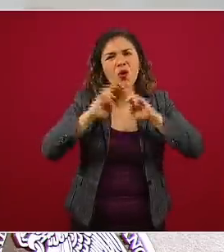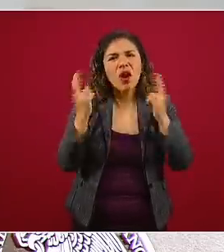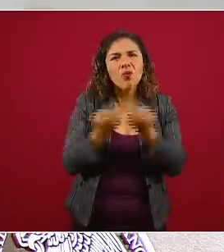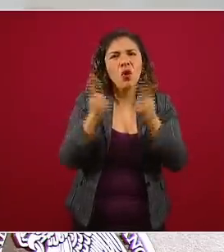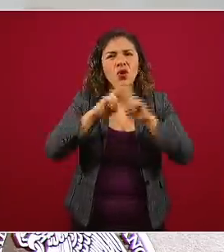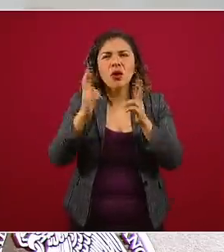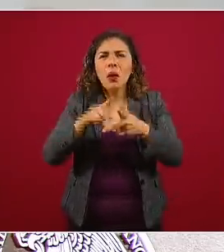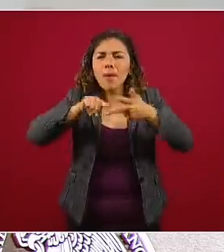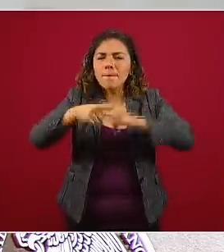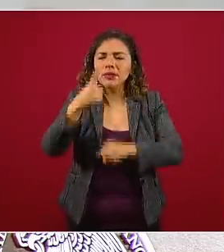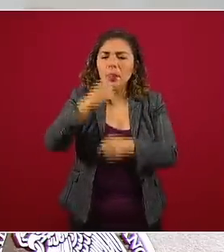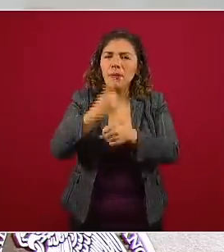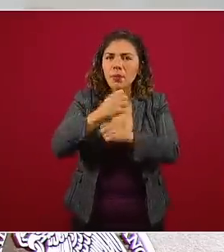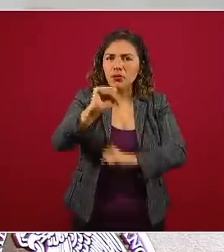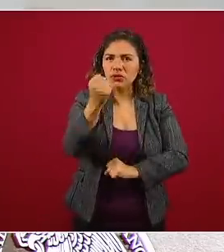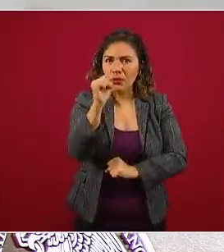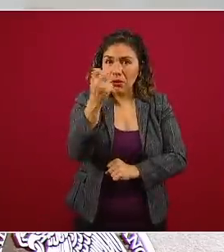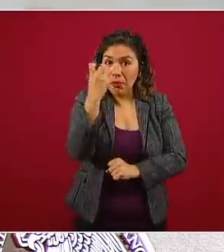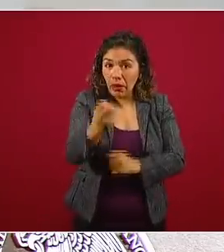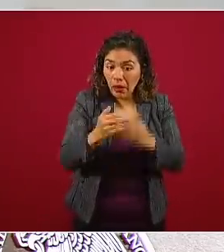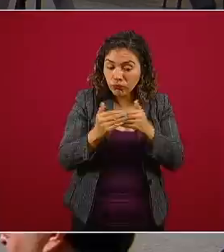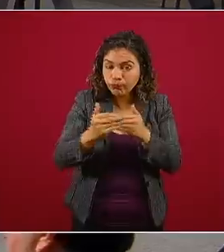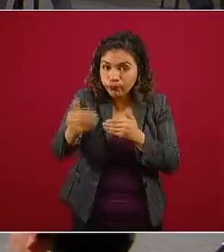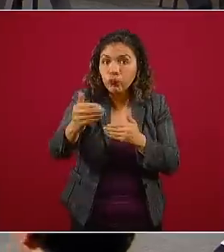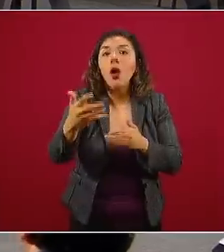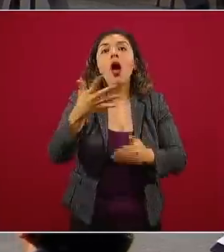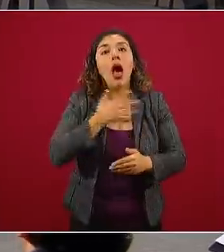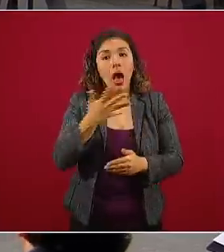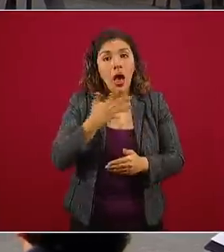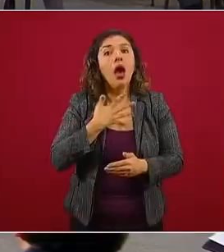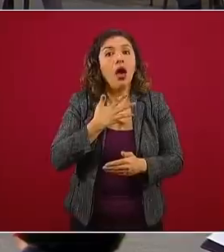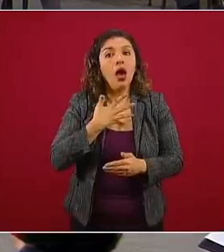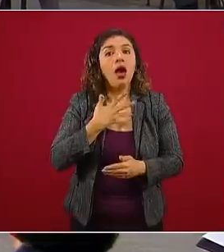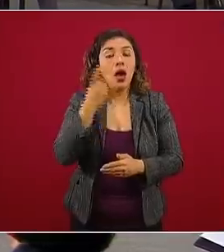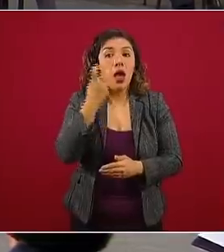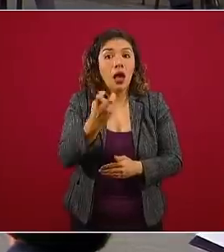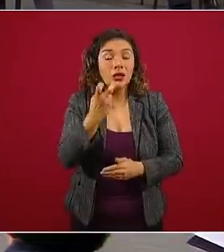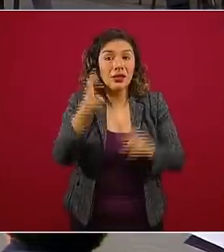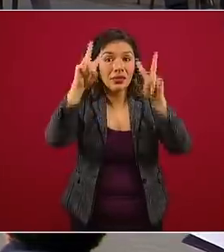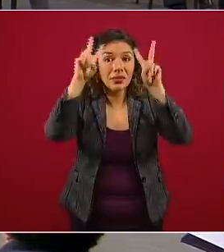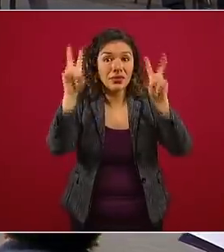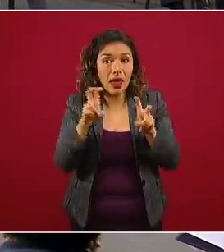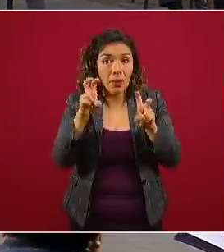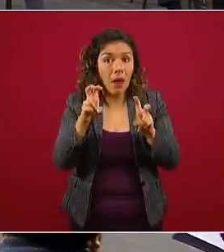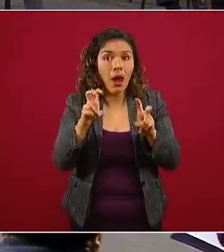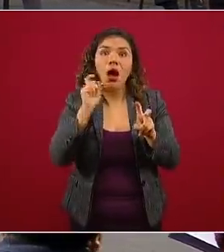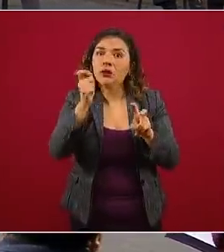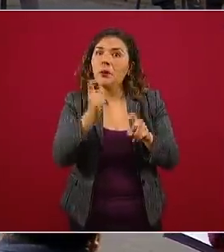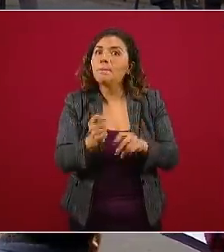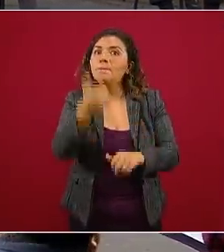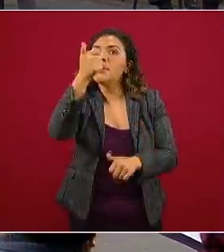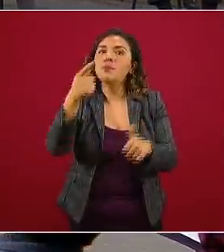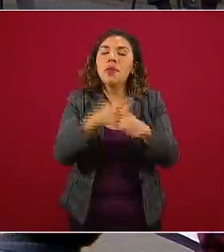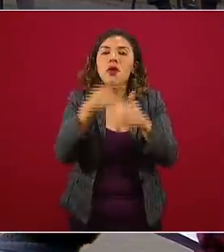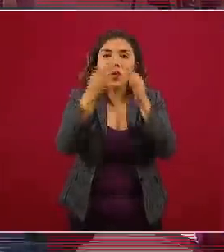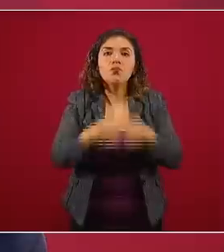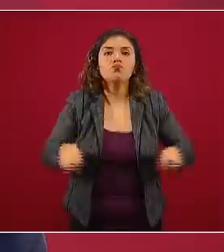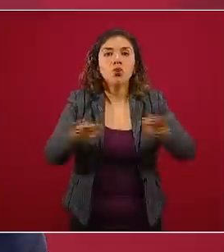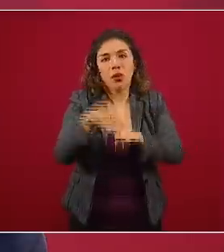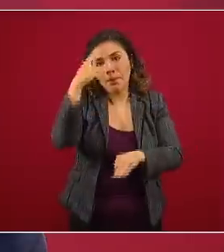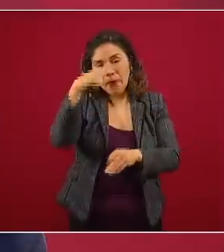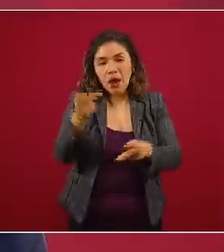partir del primero de septiembre va a ser una de las primeras iniciativas